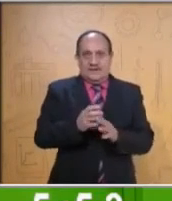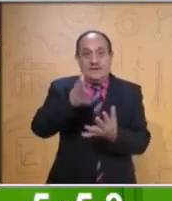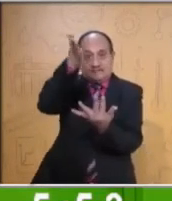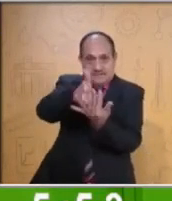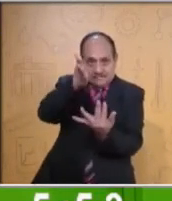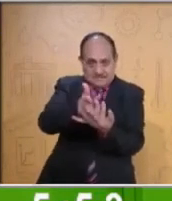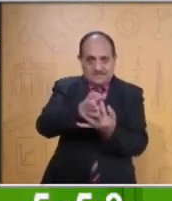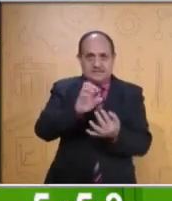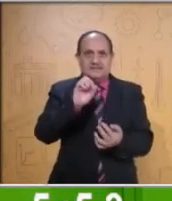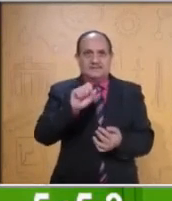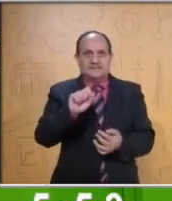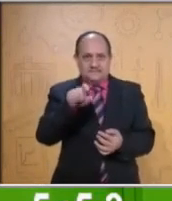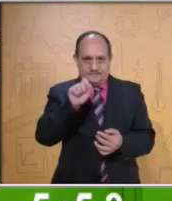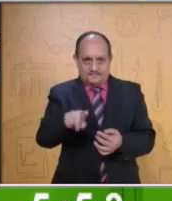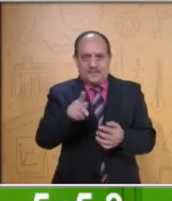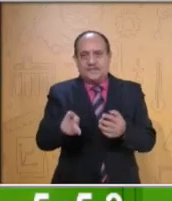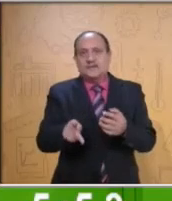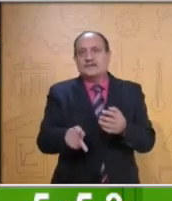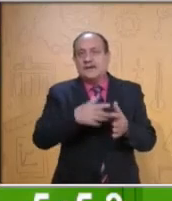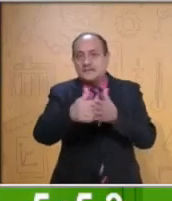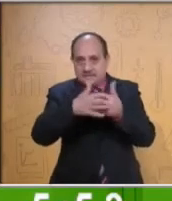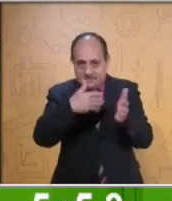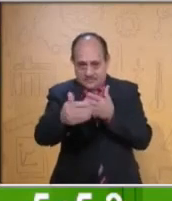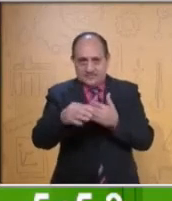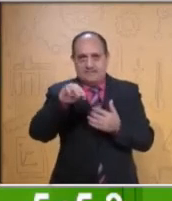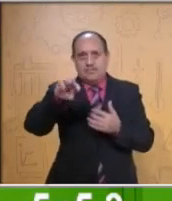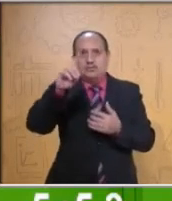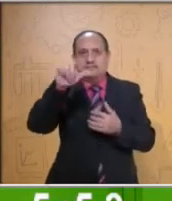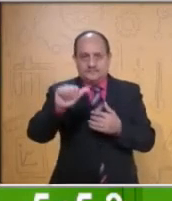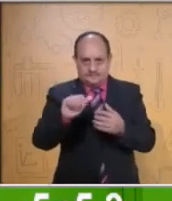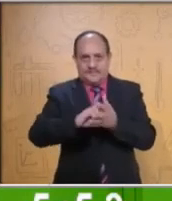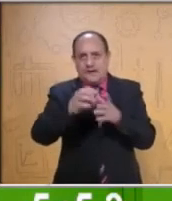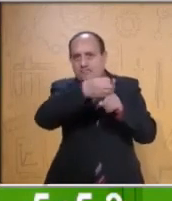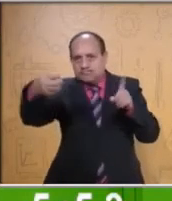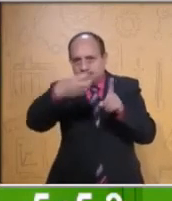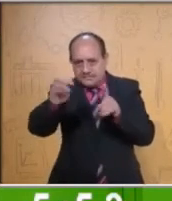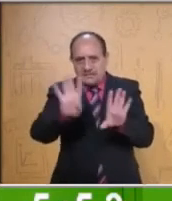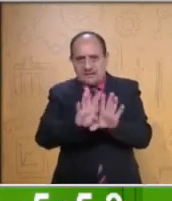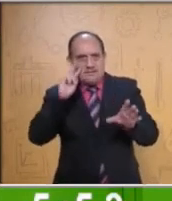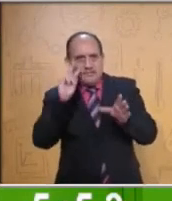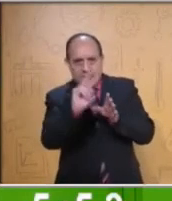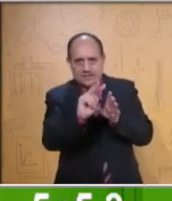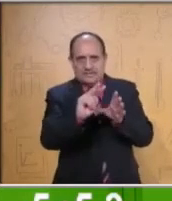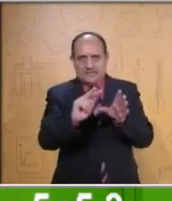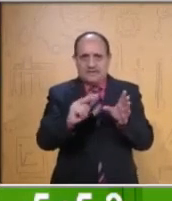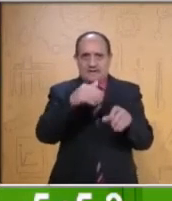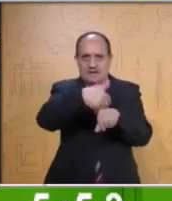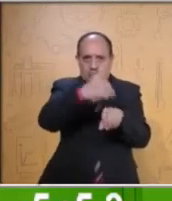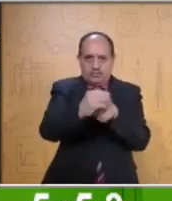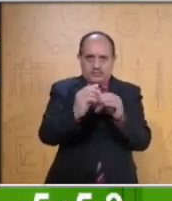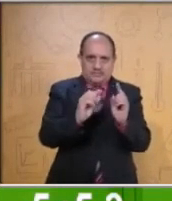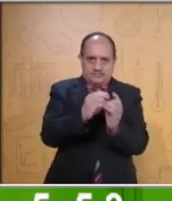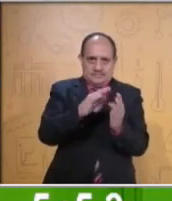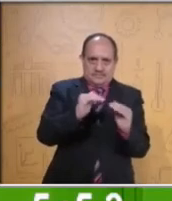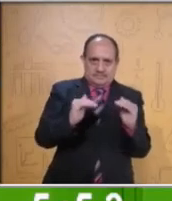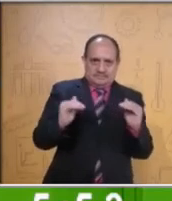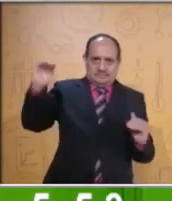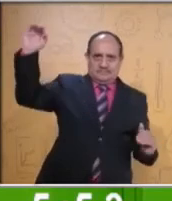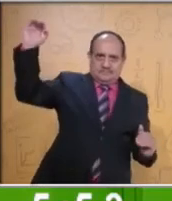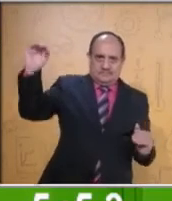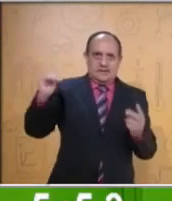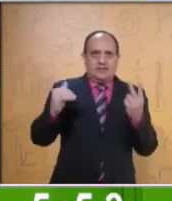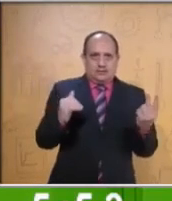utilizamos en la moda. Aquí ya están ordenados y voy a ver, los datos extremos son 2 y 10. Entonces yo